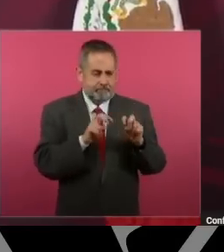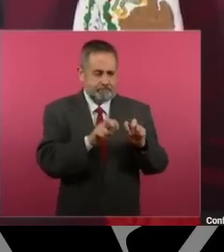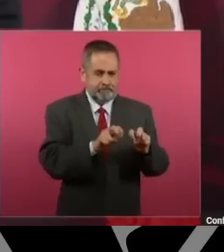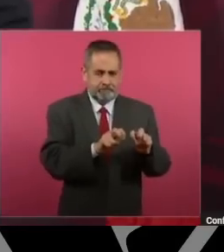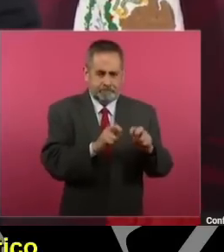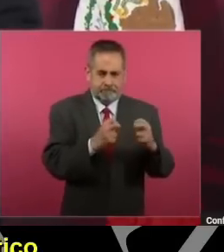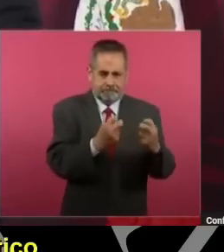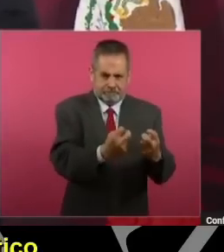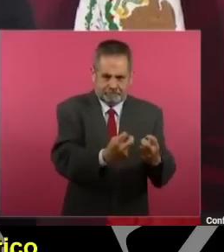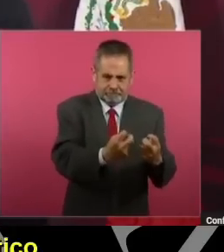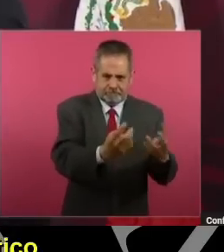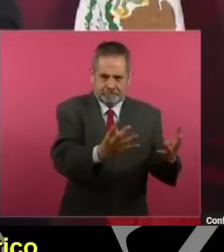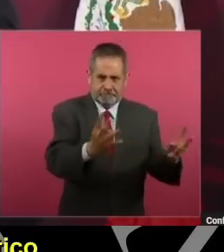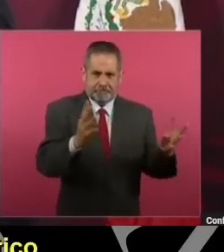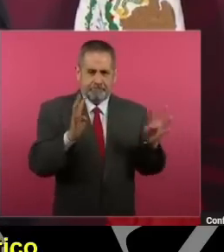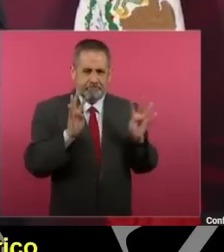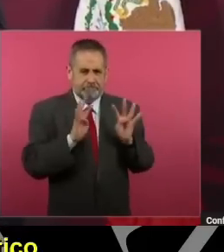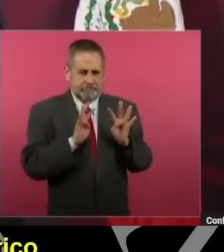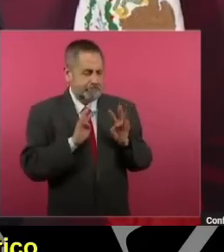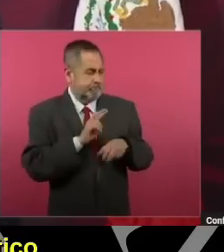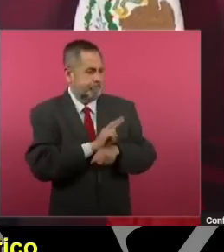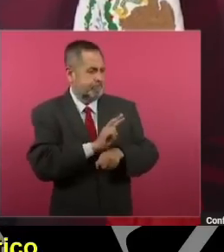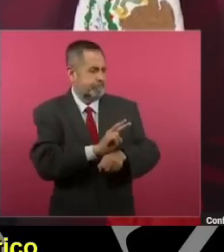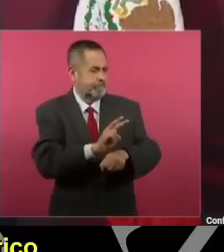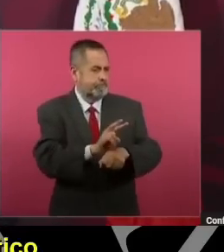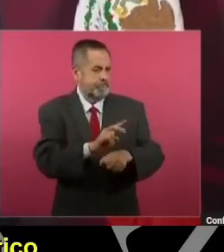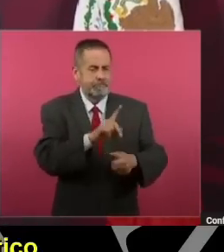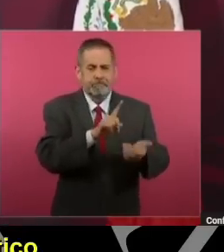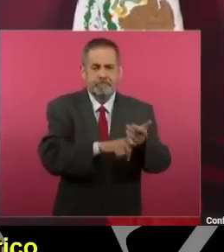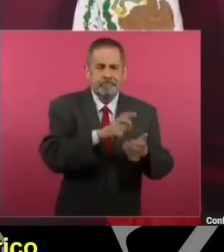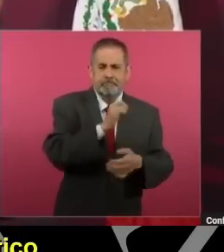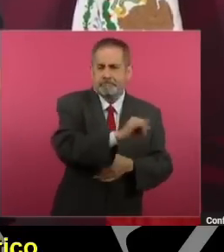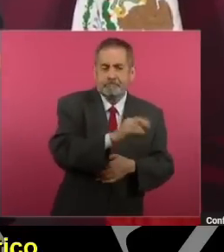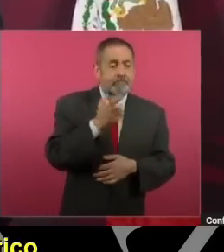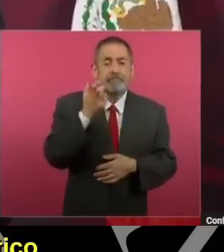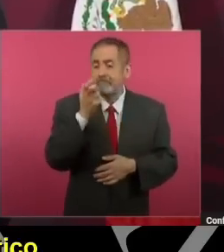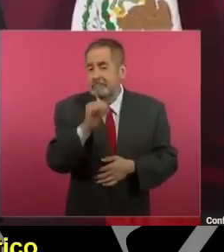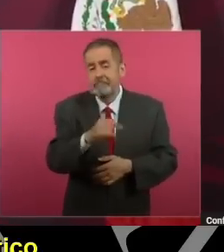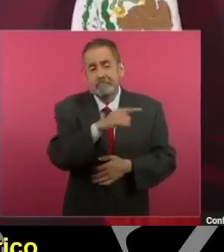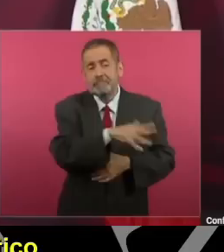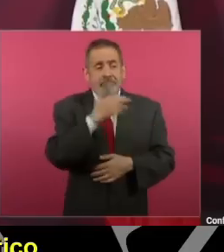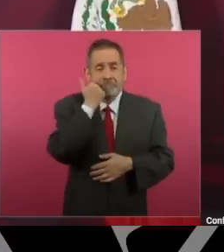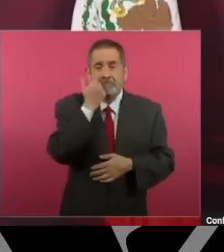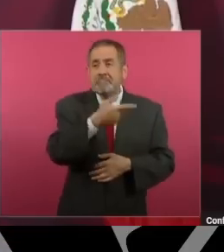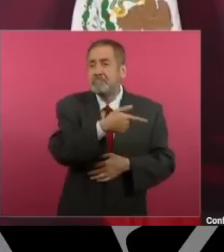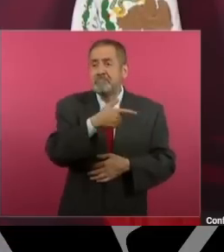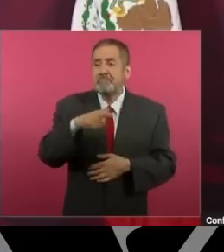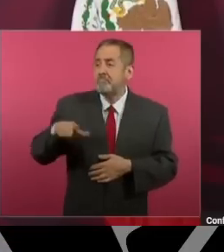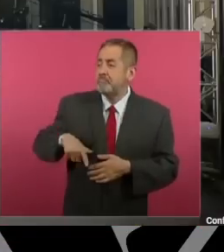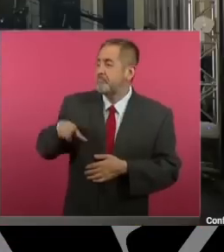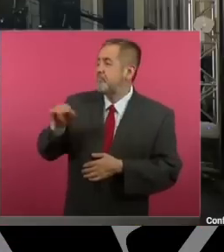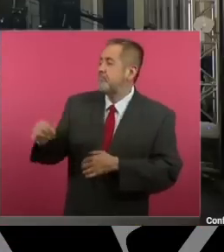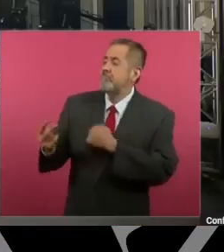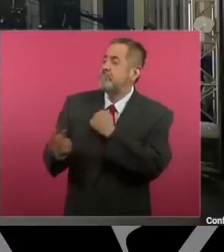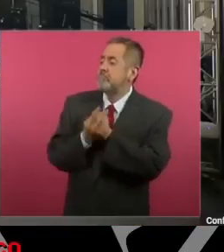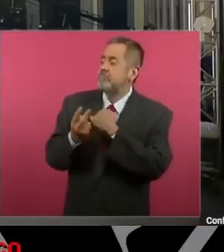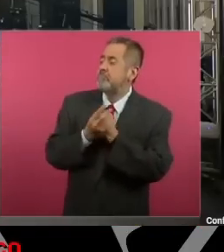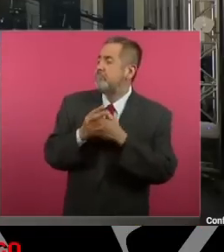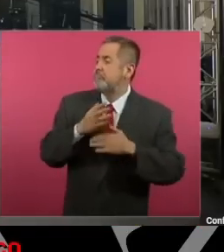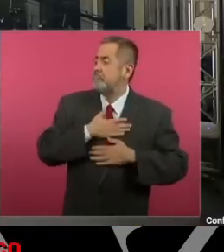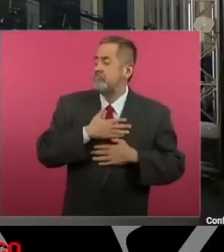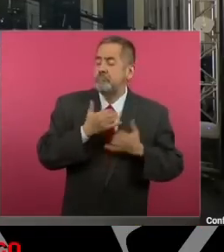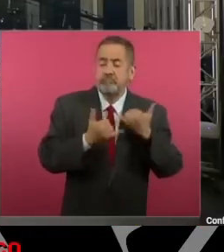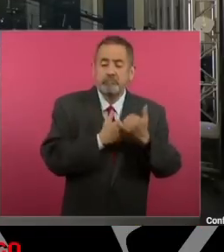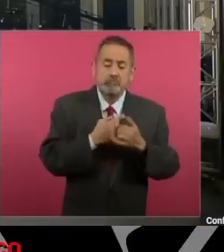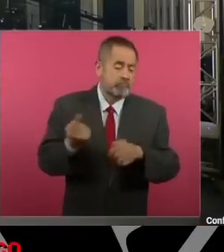eso en el imaginario de esta gente es el estado que estén diciendo los